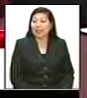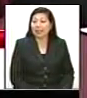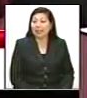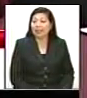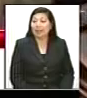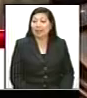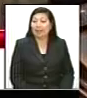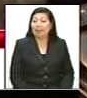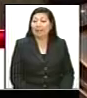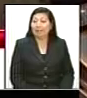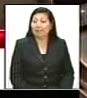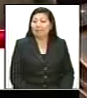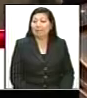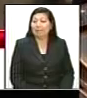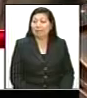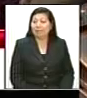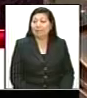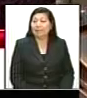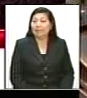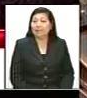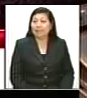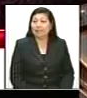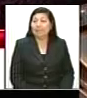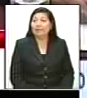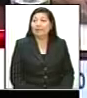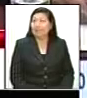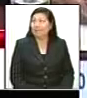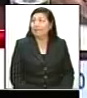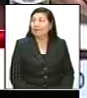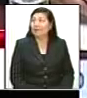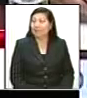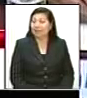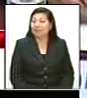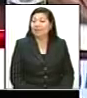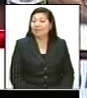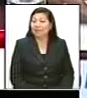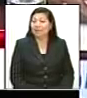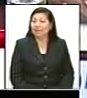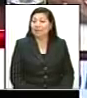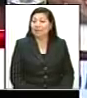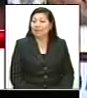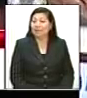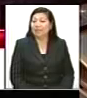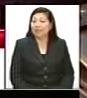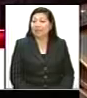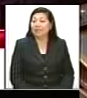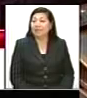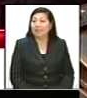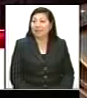Gracias, congresista Becerril. Damos la bienvenida al congresista Alberto Quintanilla Chacón. Congresista Becerril.